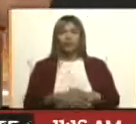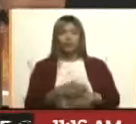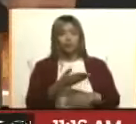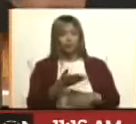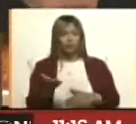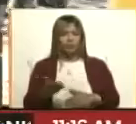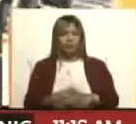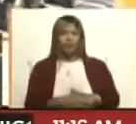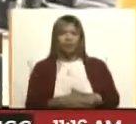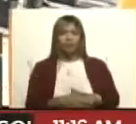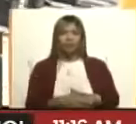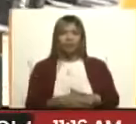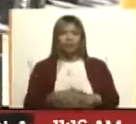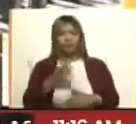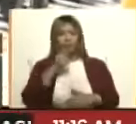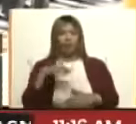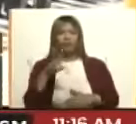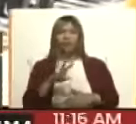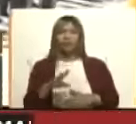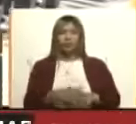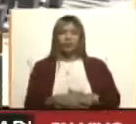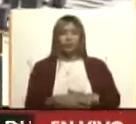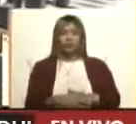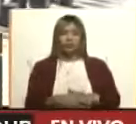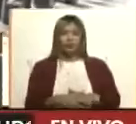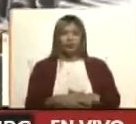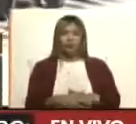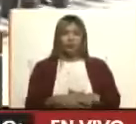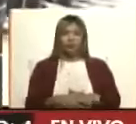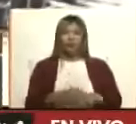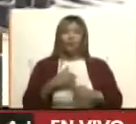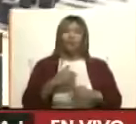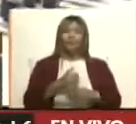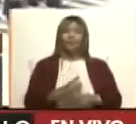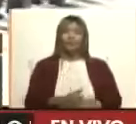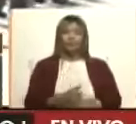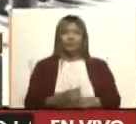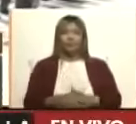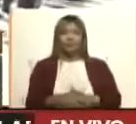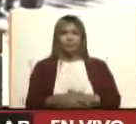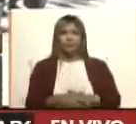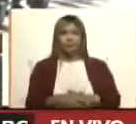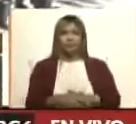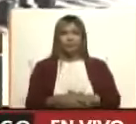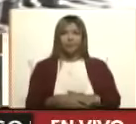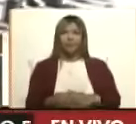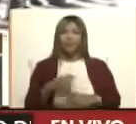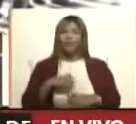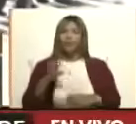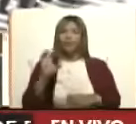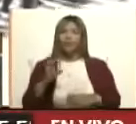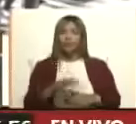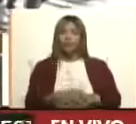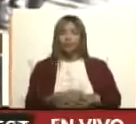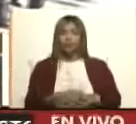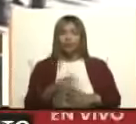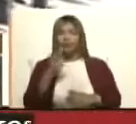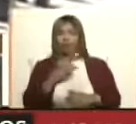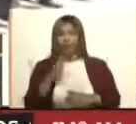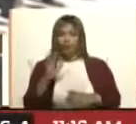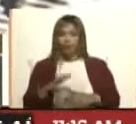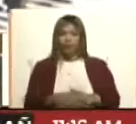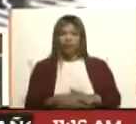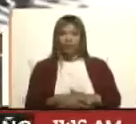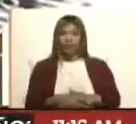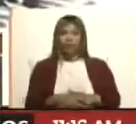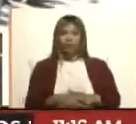ustedes, querido pueblo de Venezuela, que espera nuestra patria el compromiso